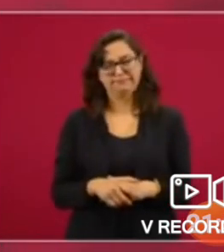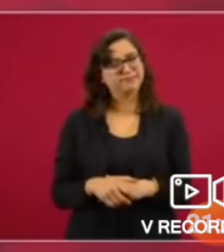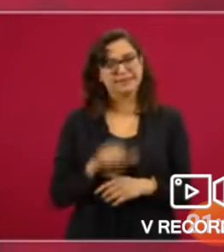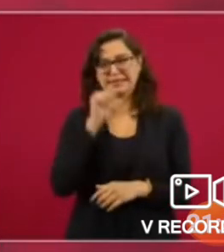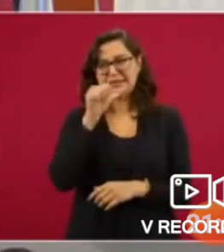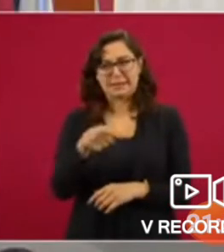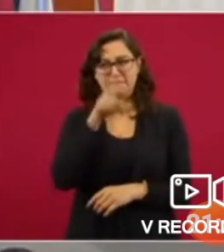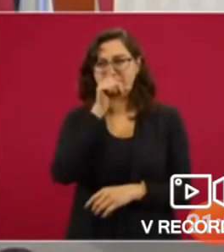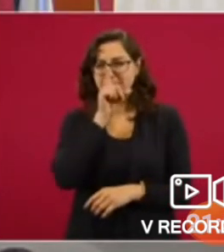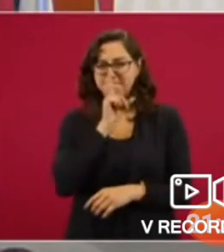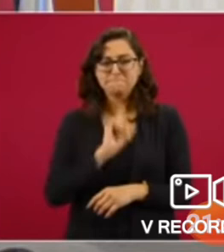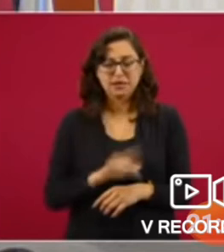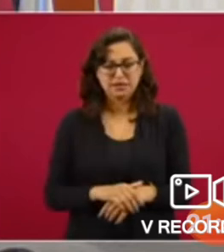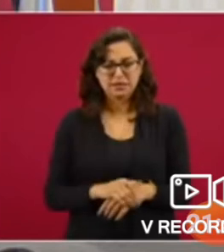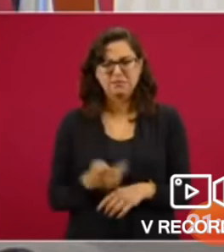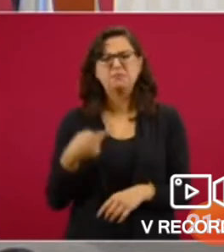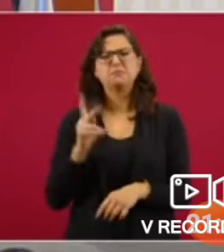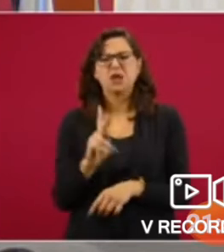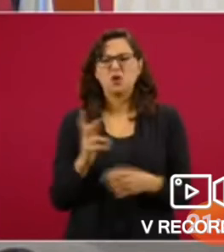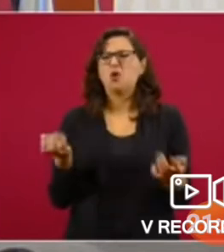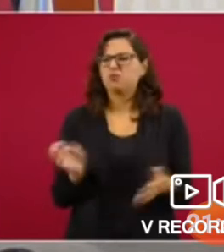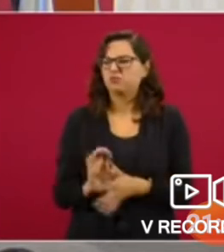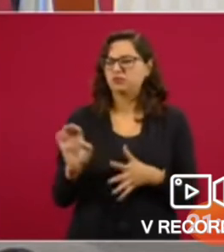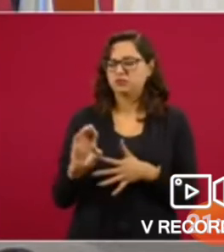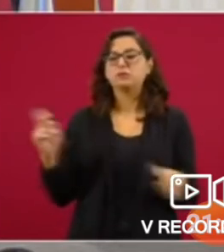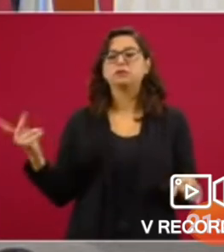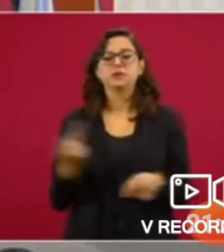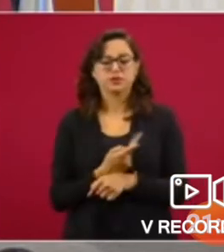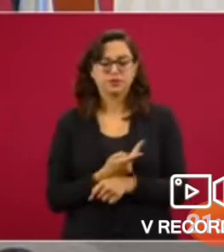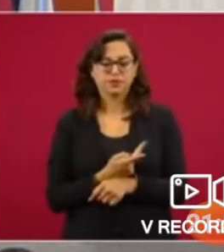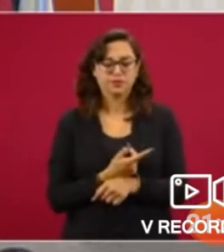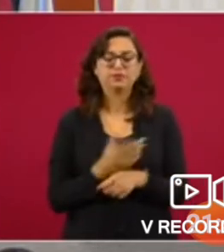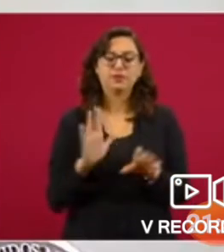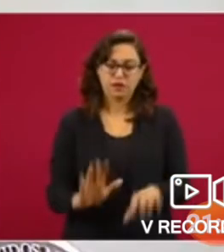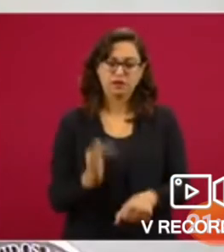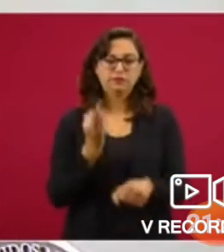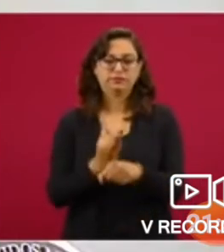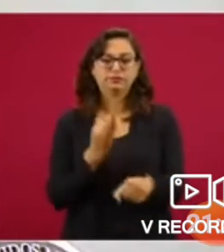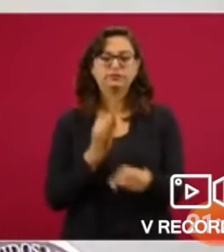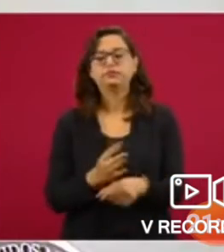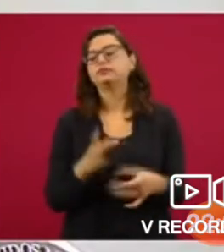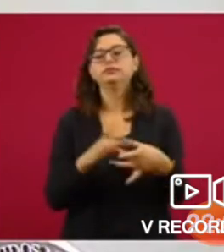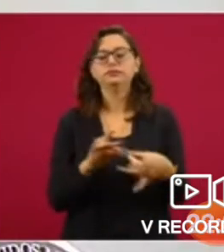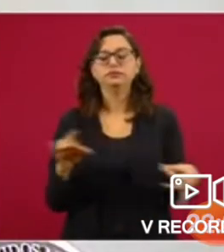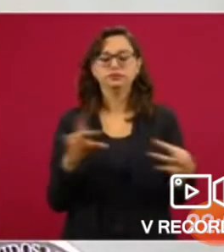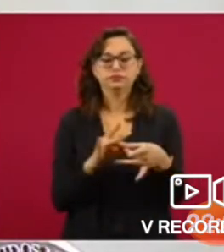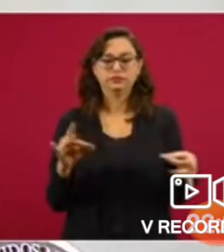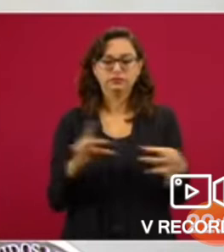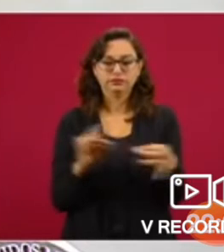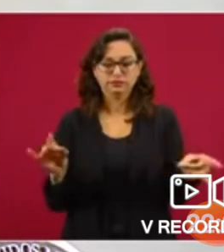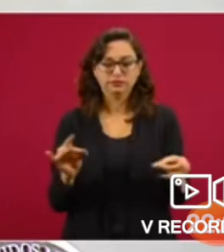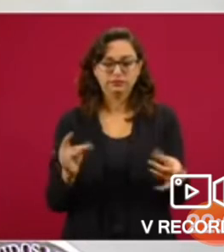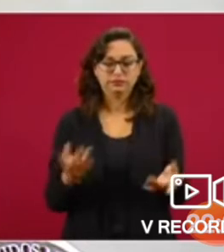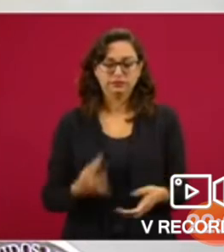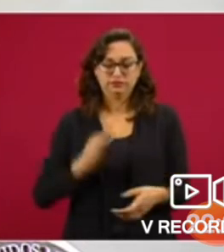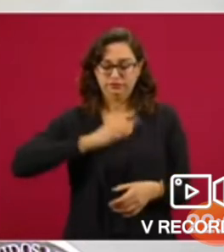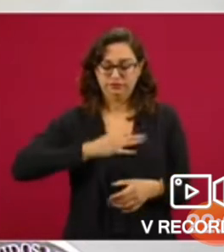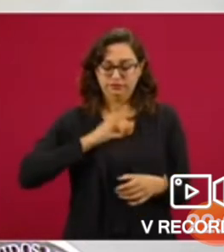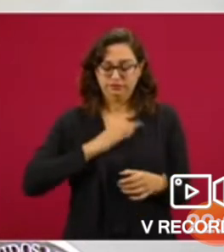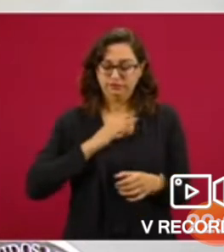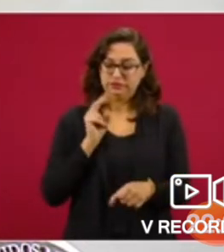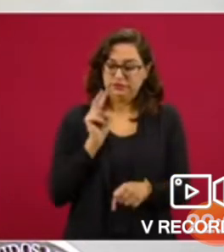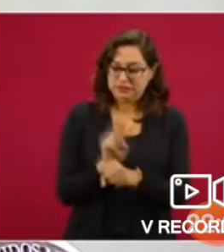continuación. La vigilancia epidemiológica es un término técnico para referirse a cómo las